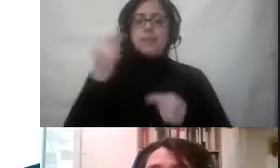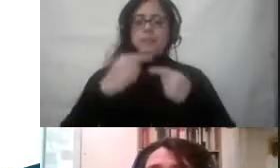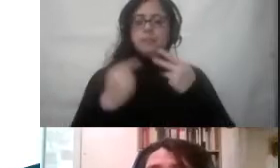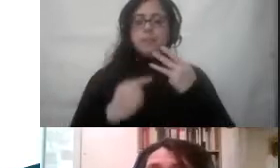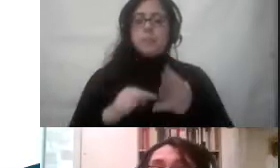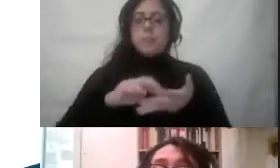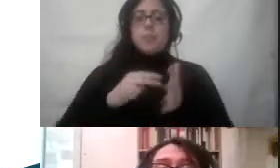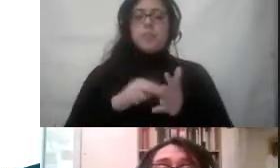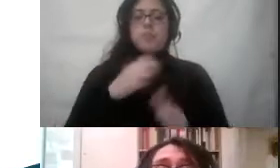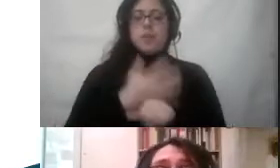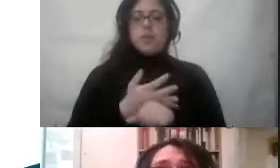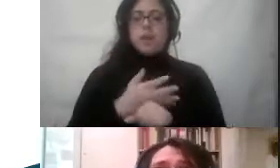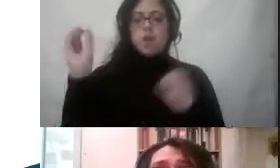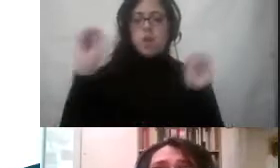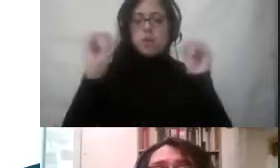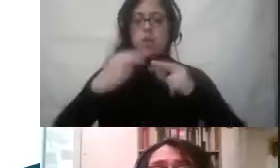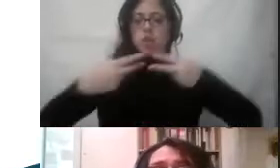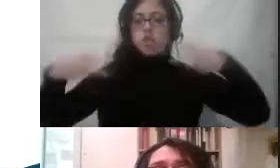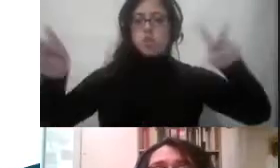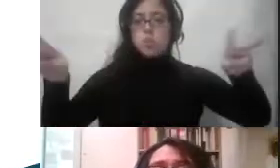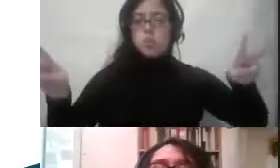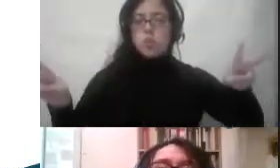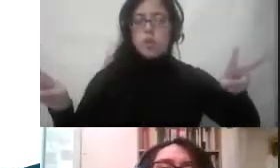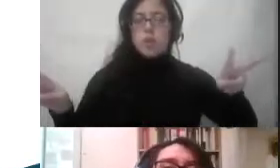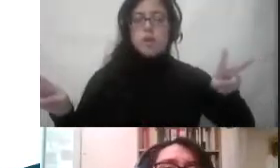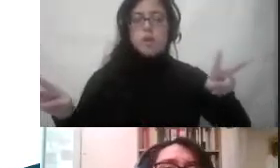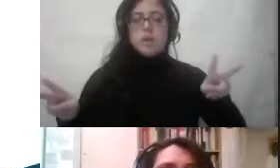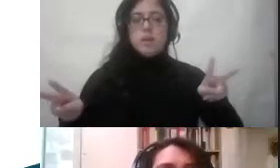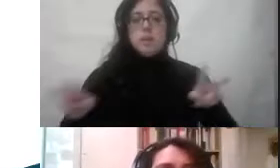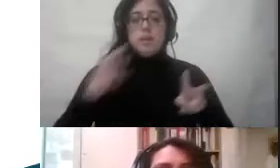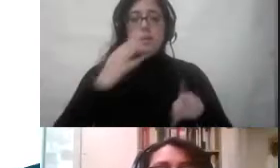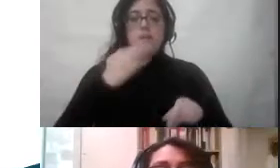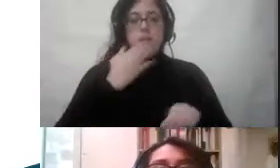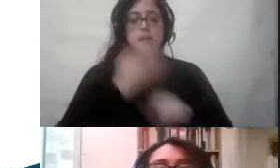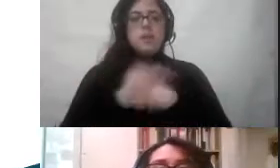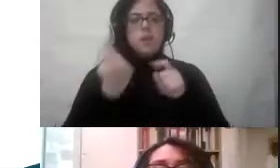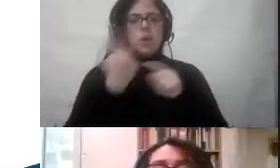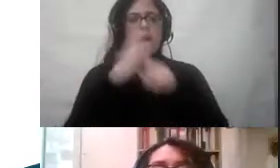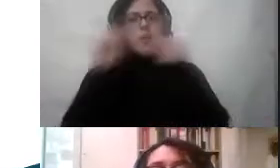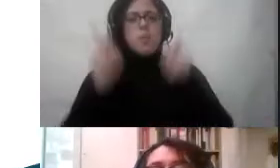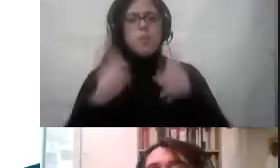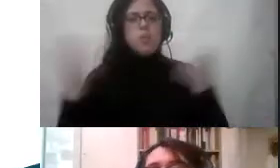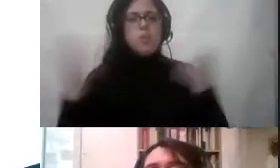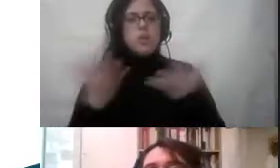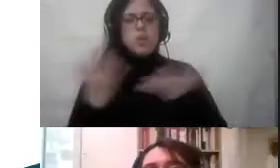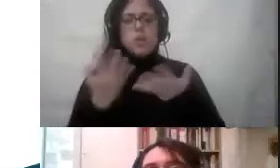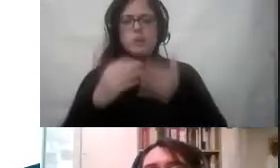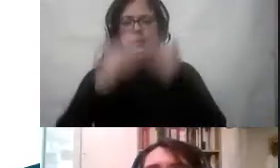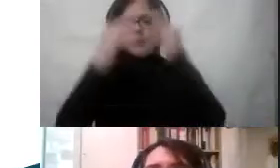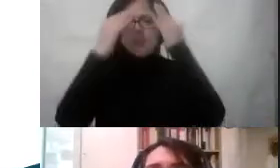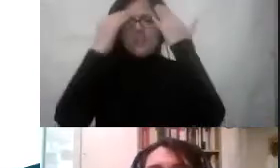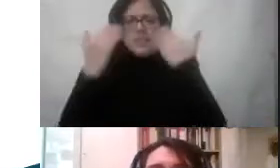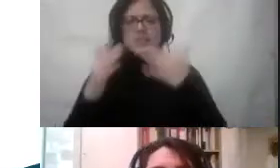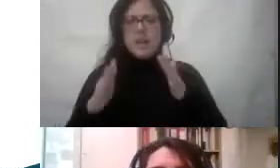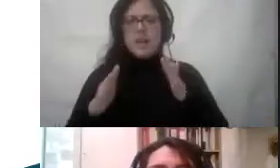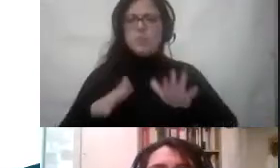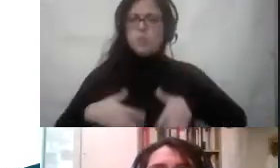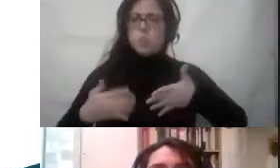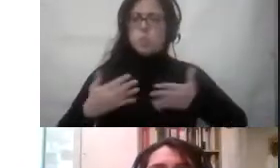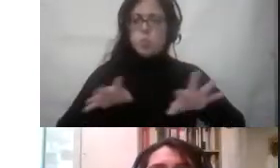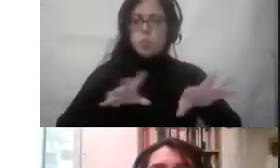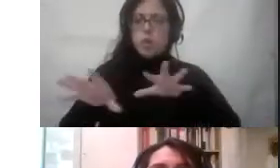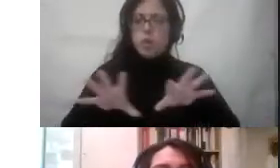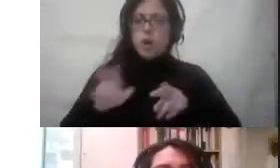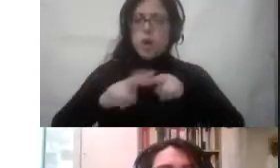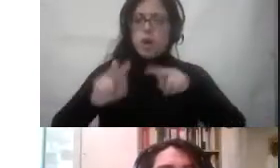aparecen desde sus opiniones que nos enviaron, aparece una pregunta que es cómo darle sentido a las actividades que estamos haciendo en este